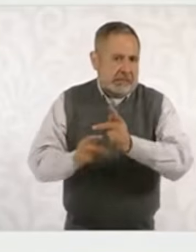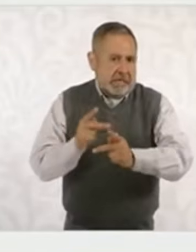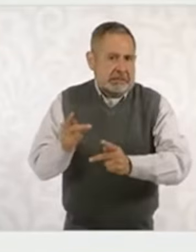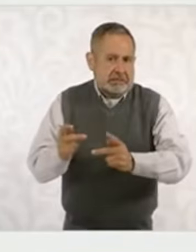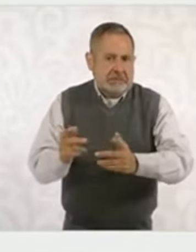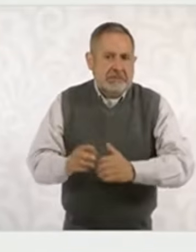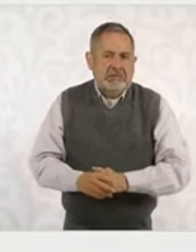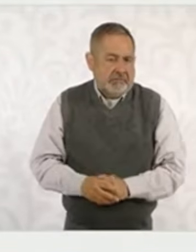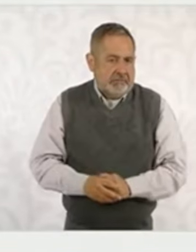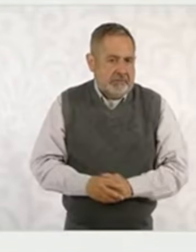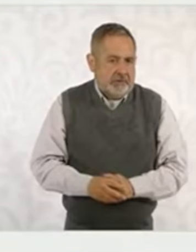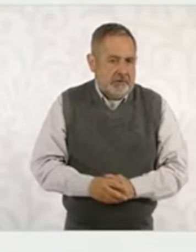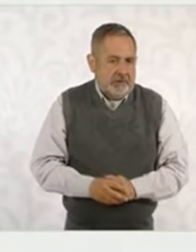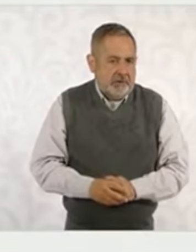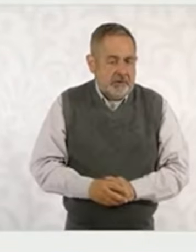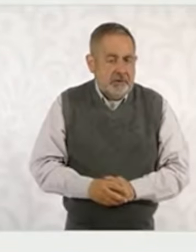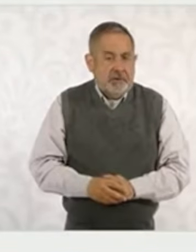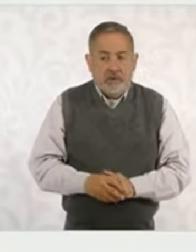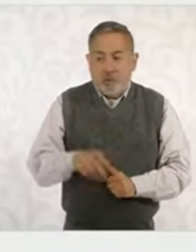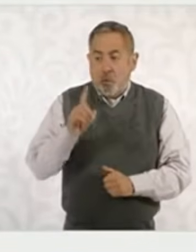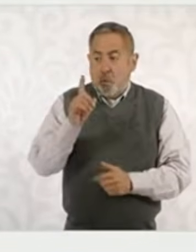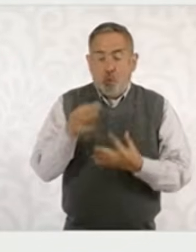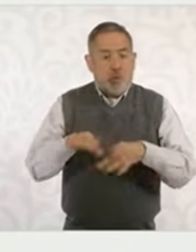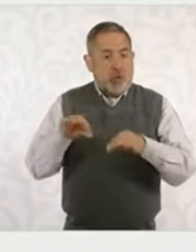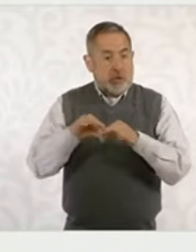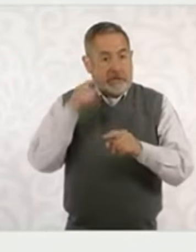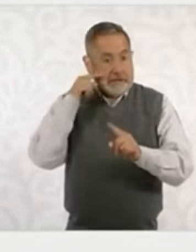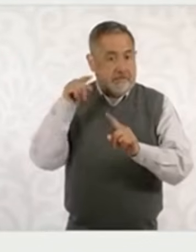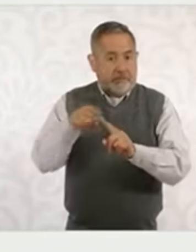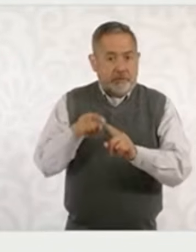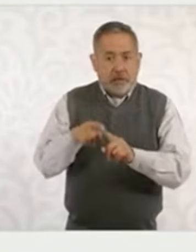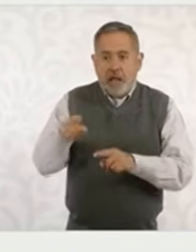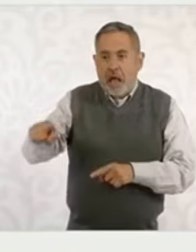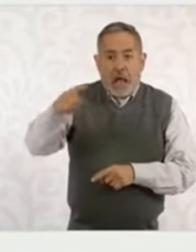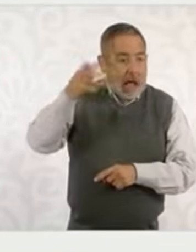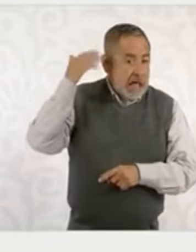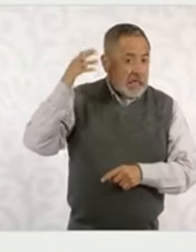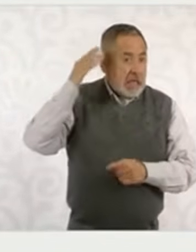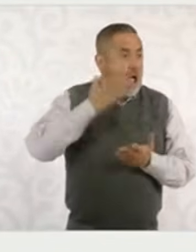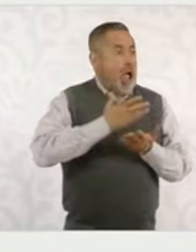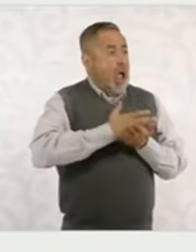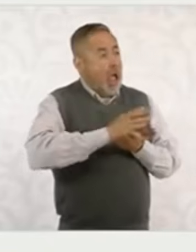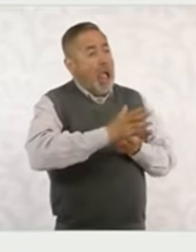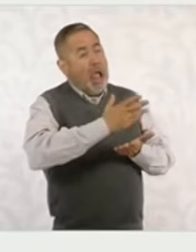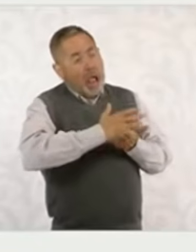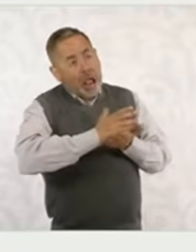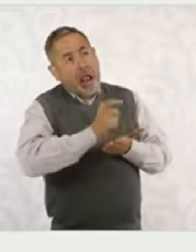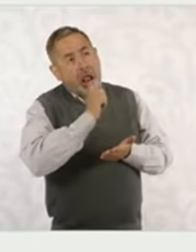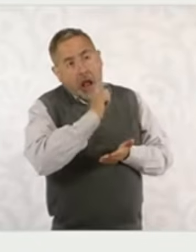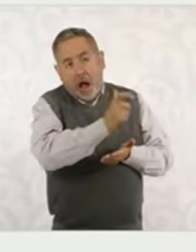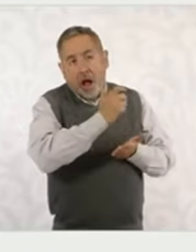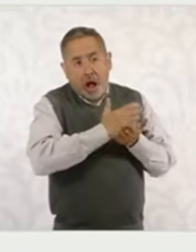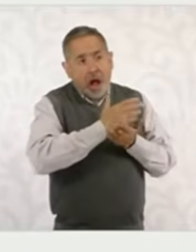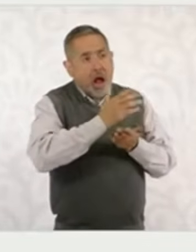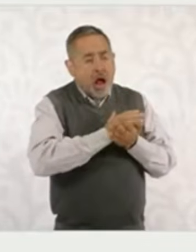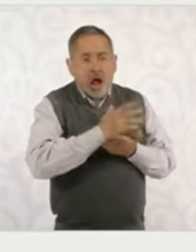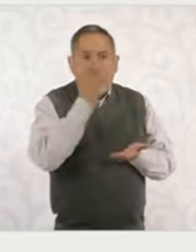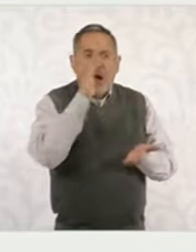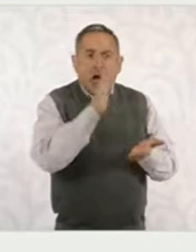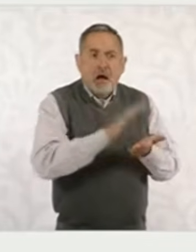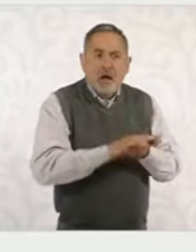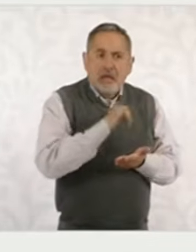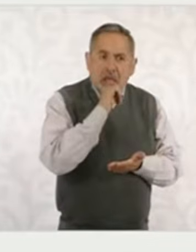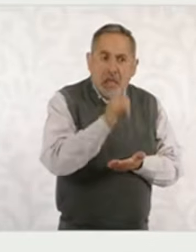Y esto que es muy importante, los créditos impagables. Cuando inició esta administración, le informamos a